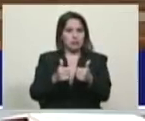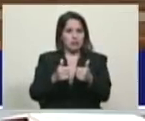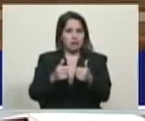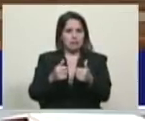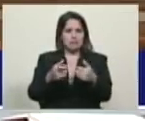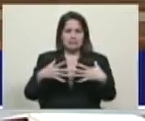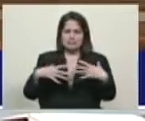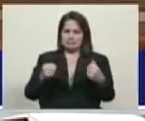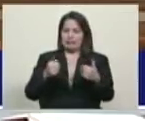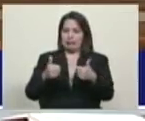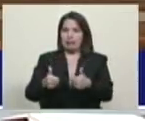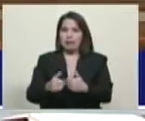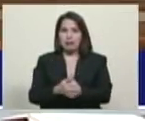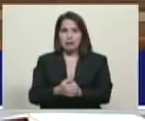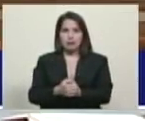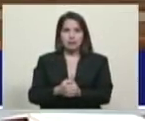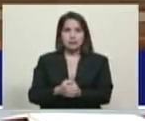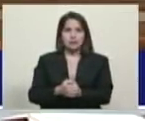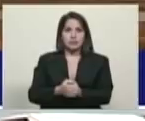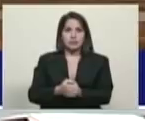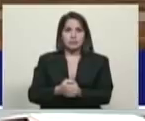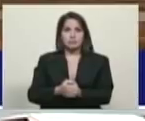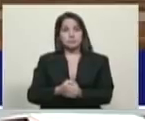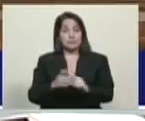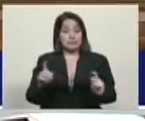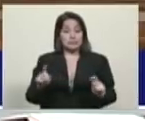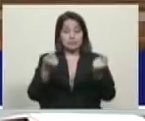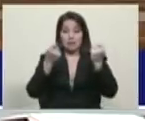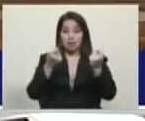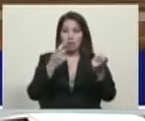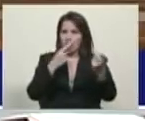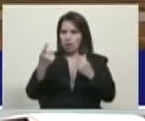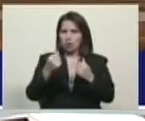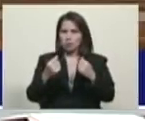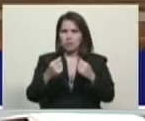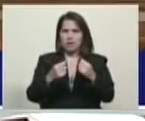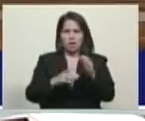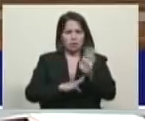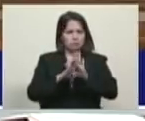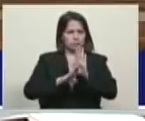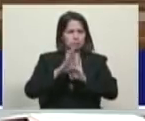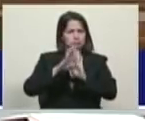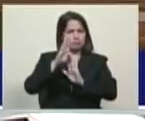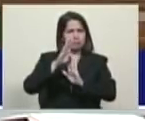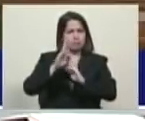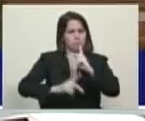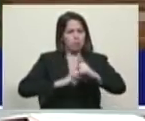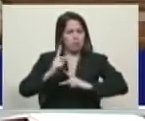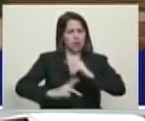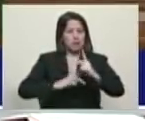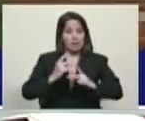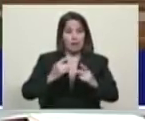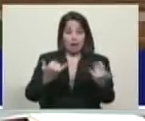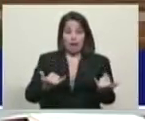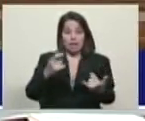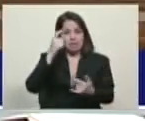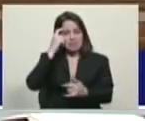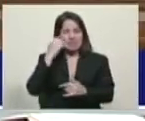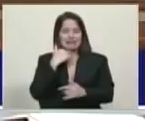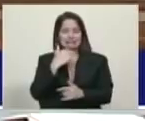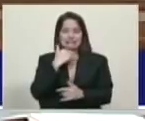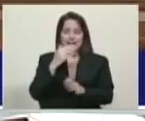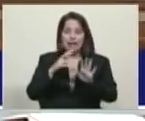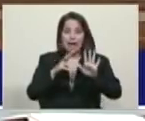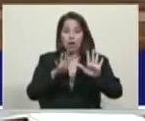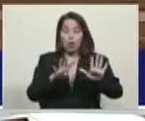sana. Y el programa de recuperación económica, crecimiento y prosperidad, se acerca al día número 90.